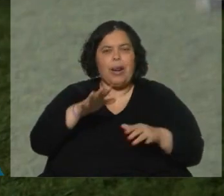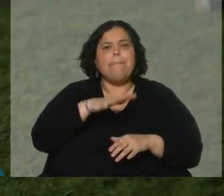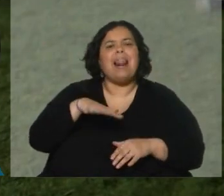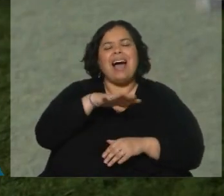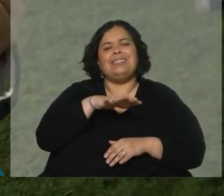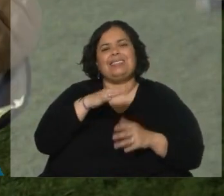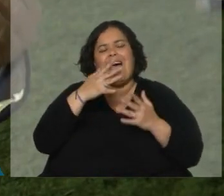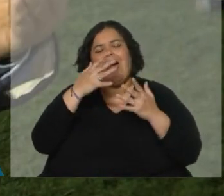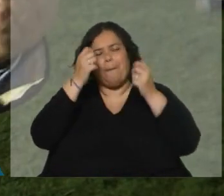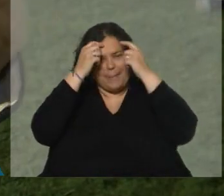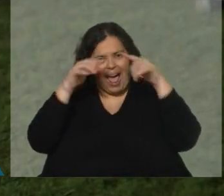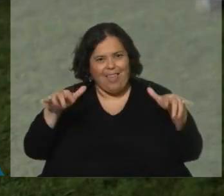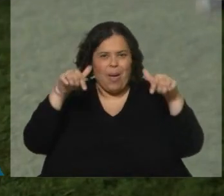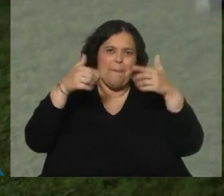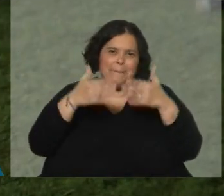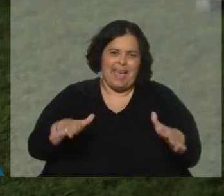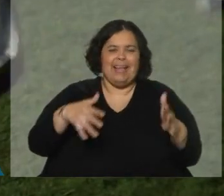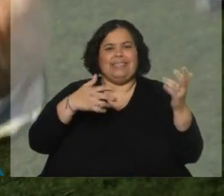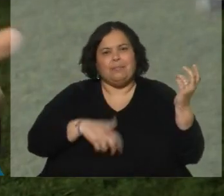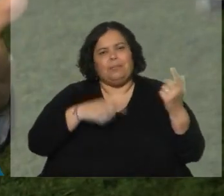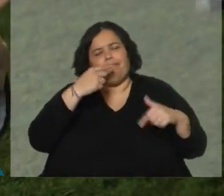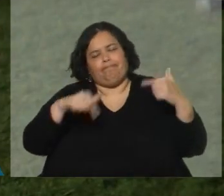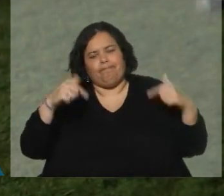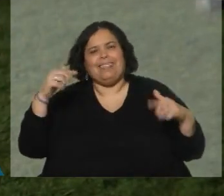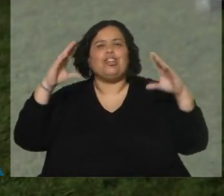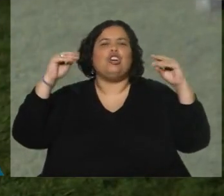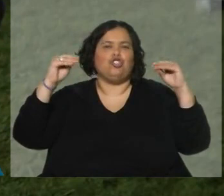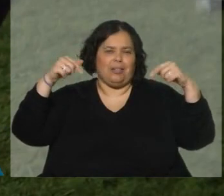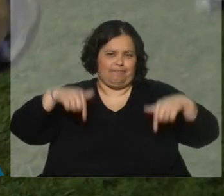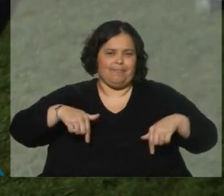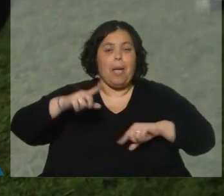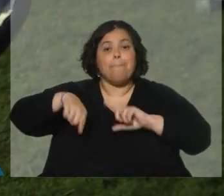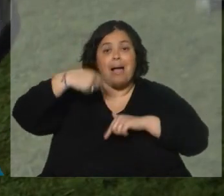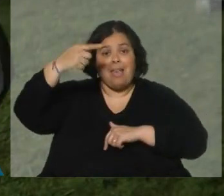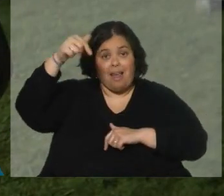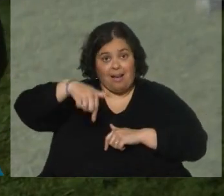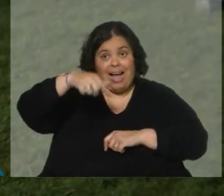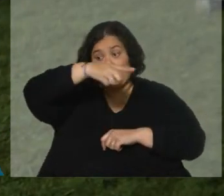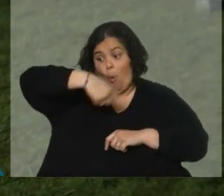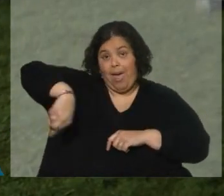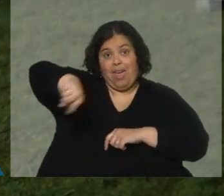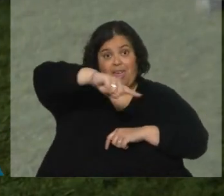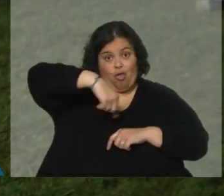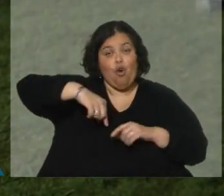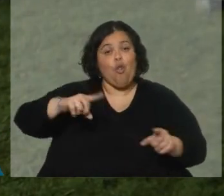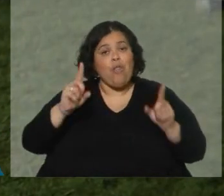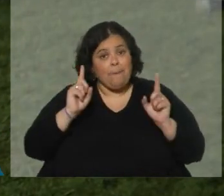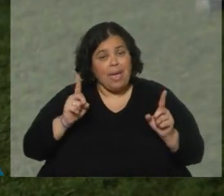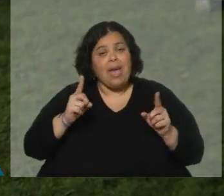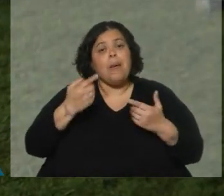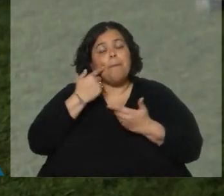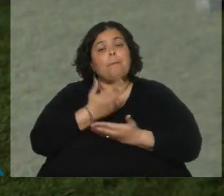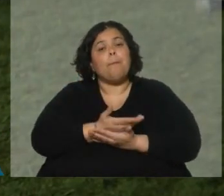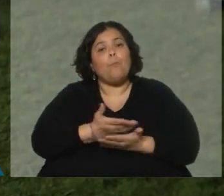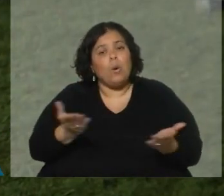durante todo el día pero comienza un poco La Movida en esto del Prado en la noche mañana aquí en el ruido central también se destaca la